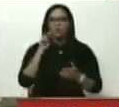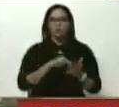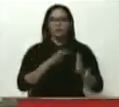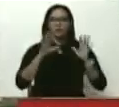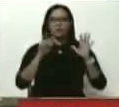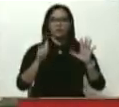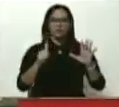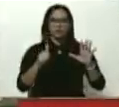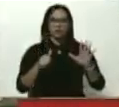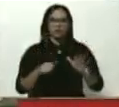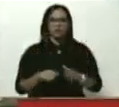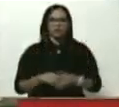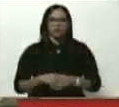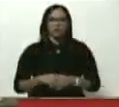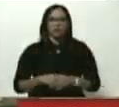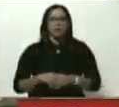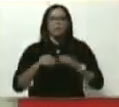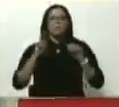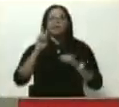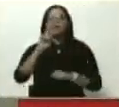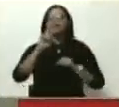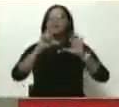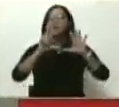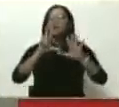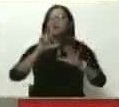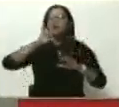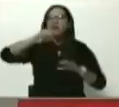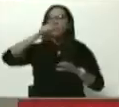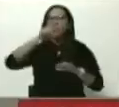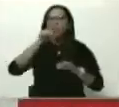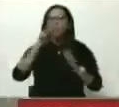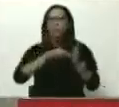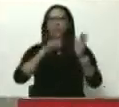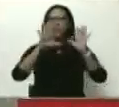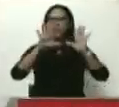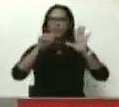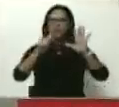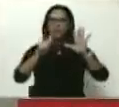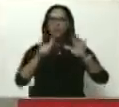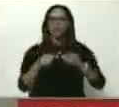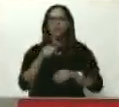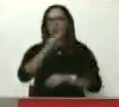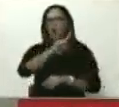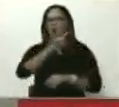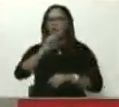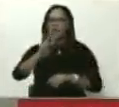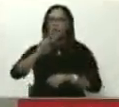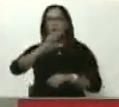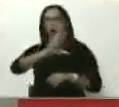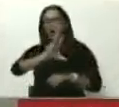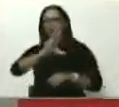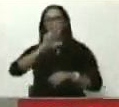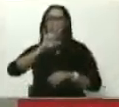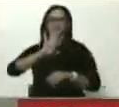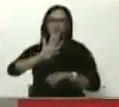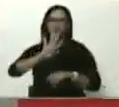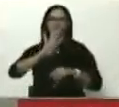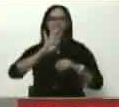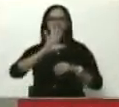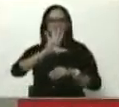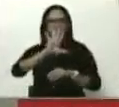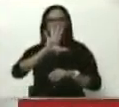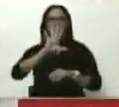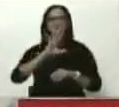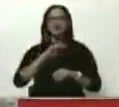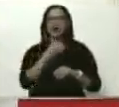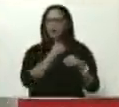2016, 28 de julio del 2016, van 1, 2, 3, 4, 5,